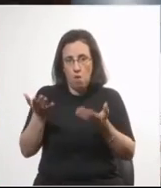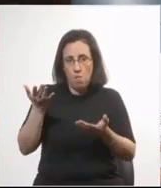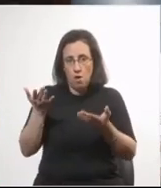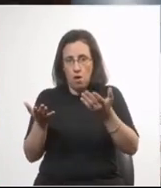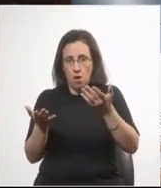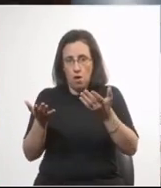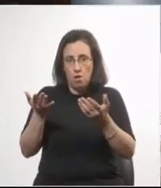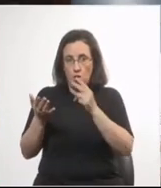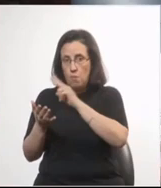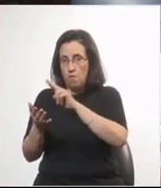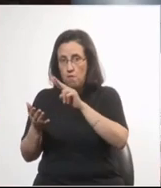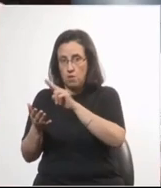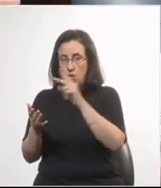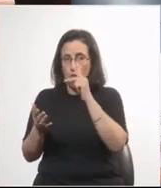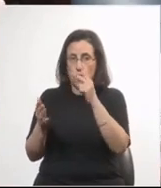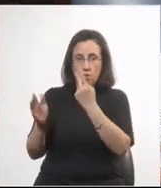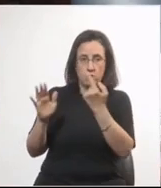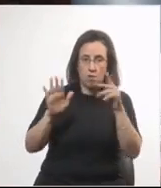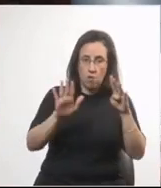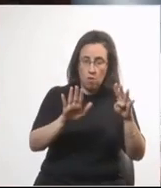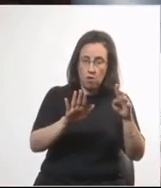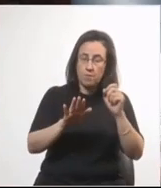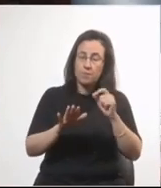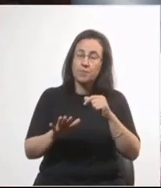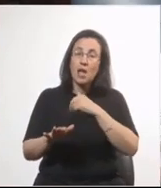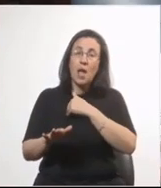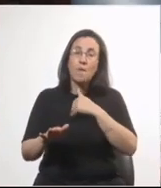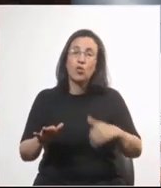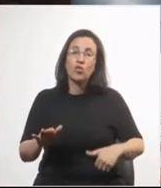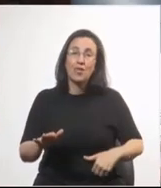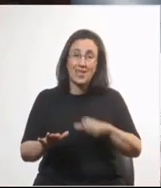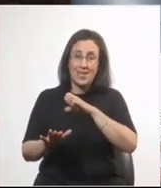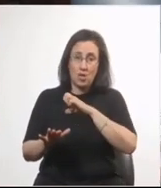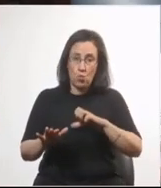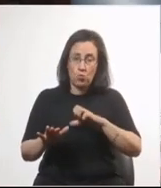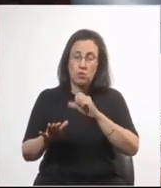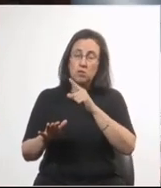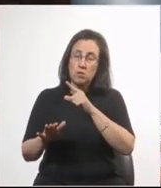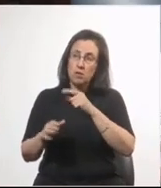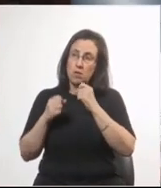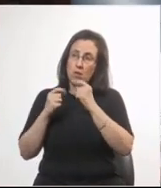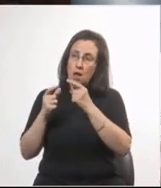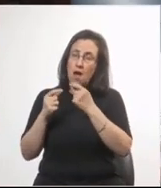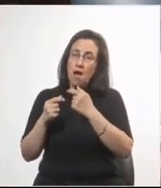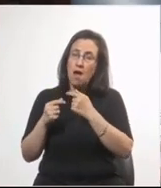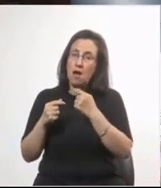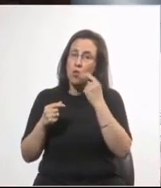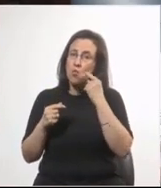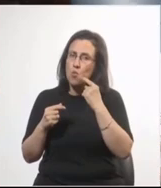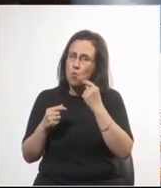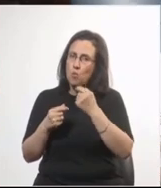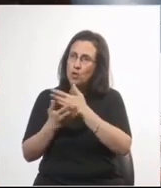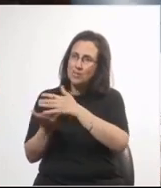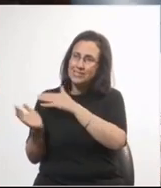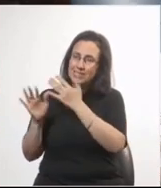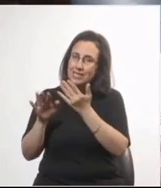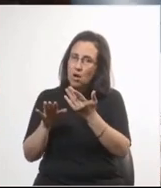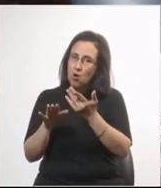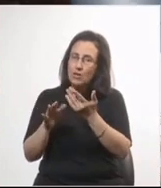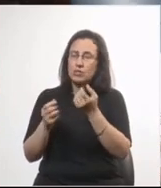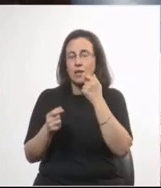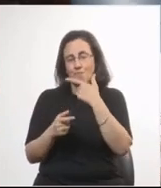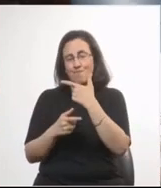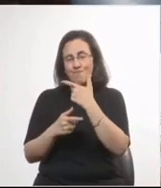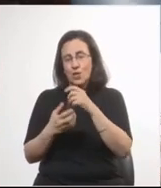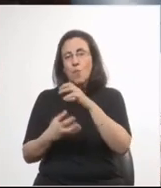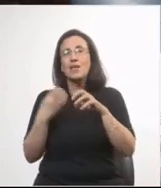Sabemos, el Poder Ejecutivo nos presenta los informes a valores corrientes y eso dificulta las